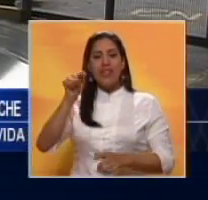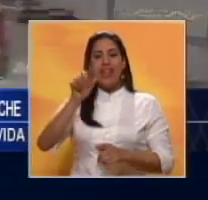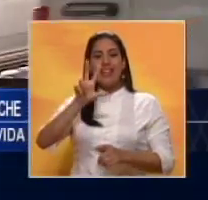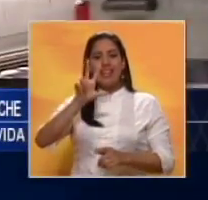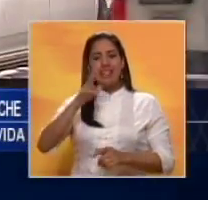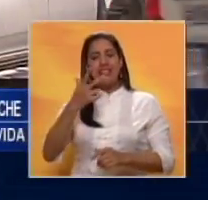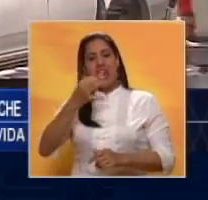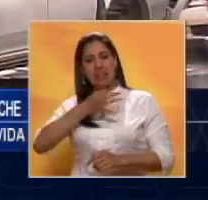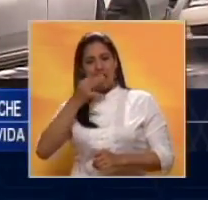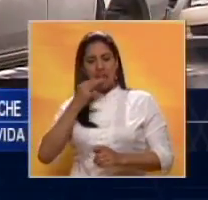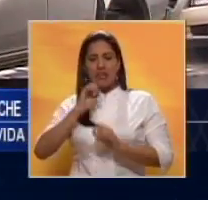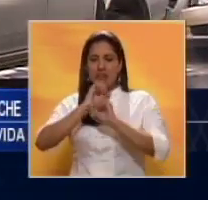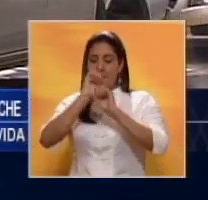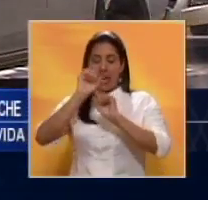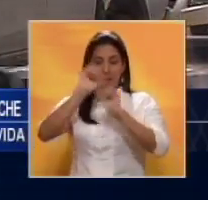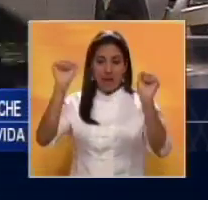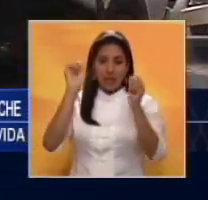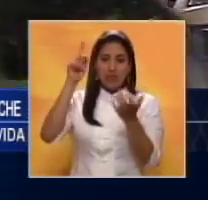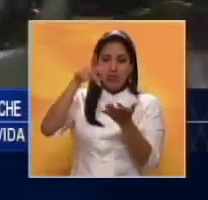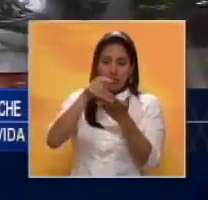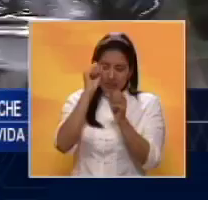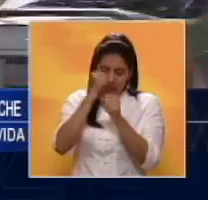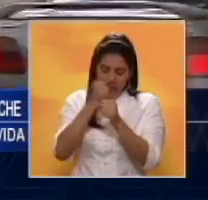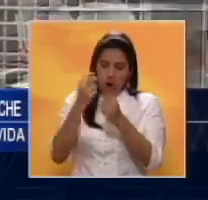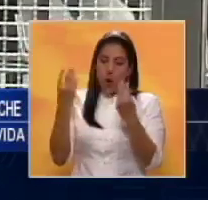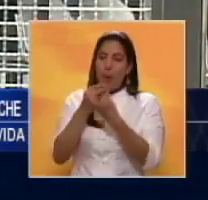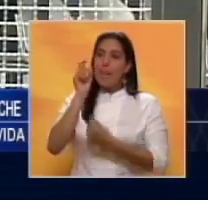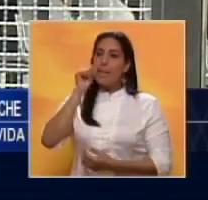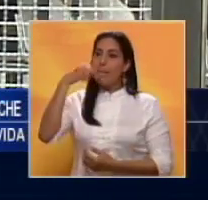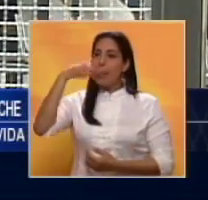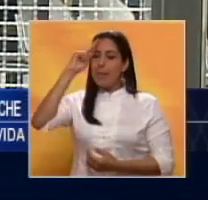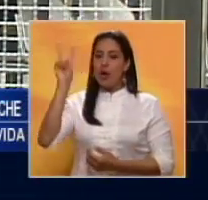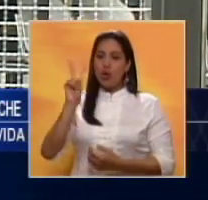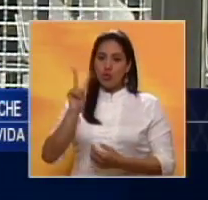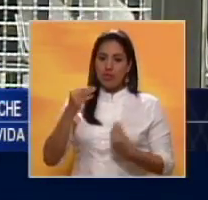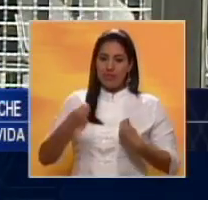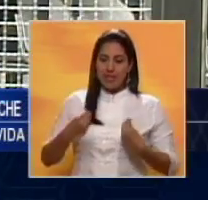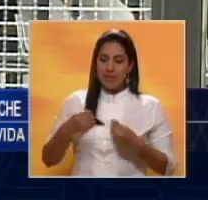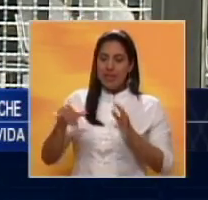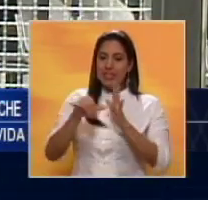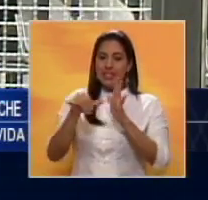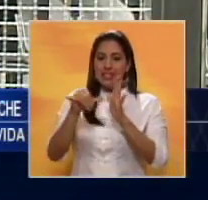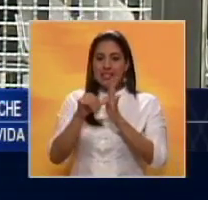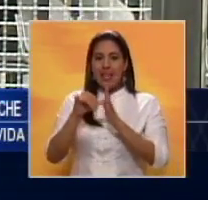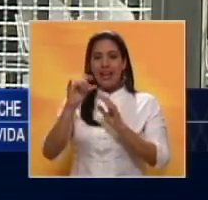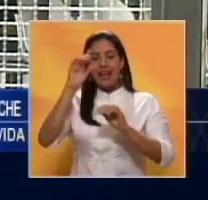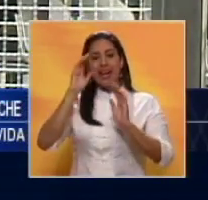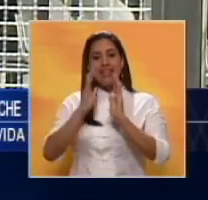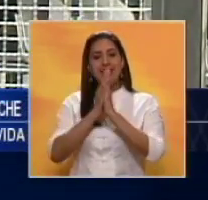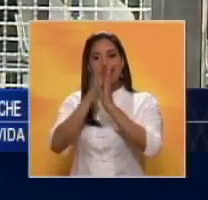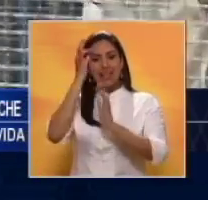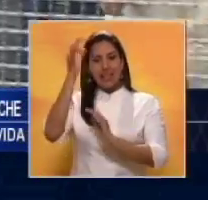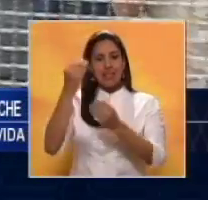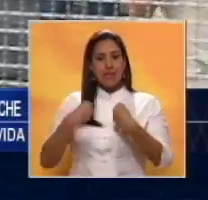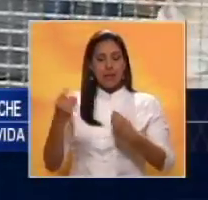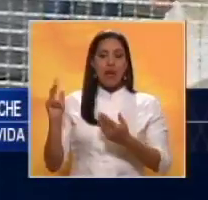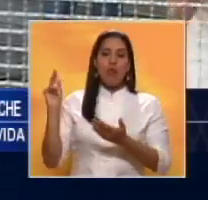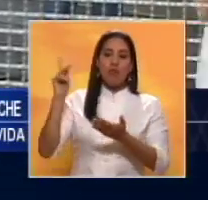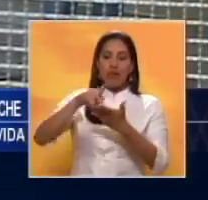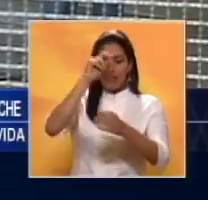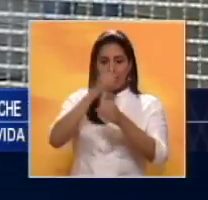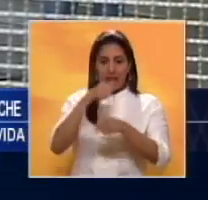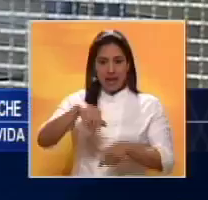las 3:30 de la mañana al lugar junto a su padre, pues ambos vivían en Valles del Tuy. La mañana del